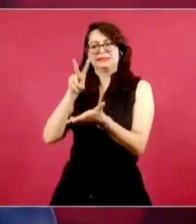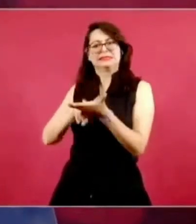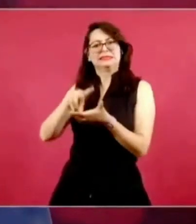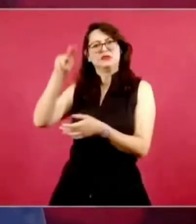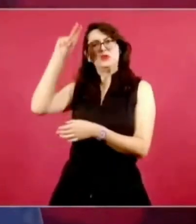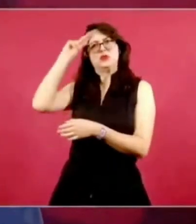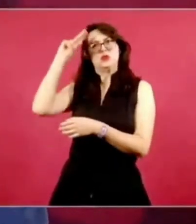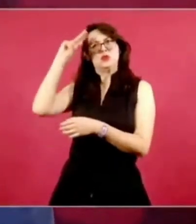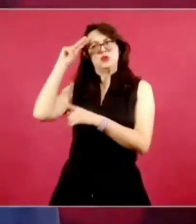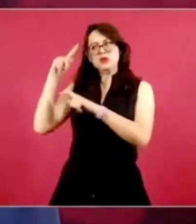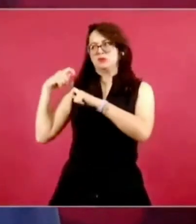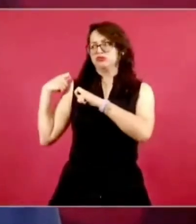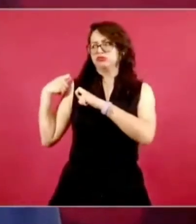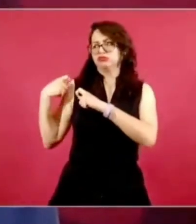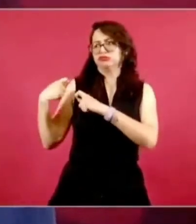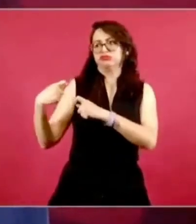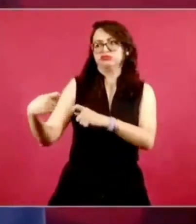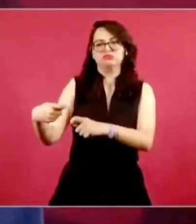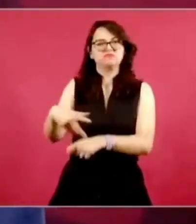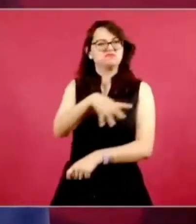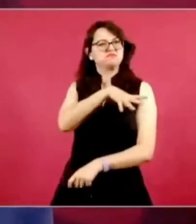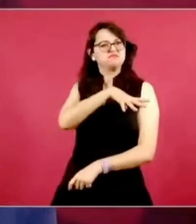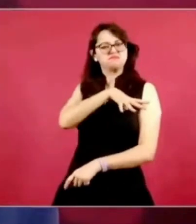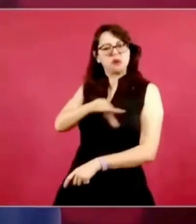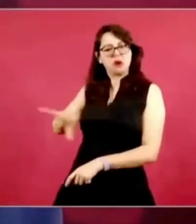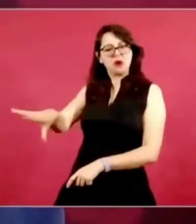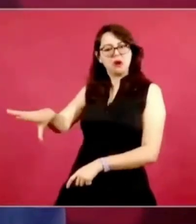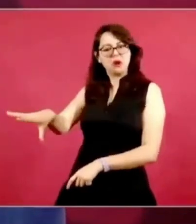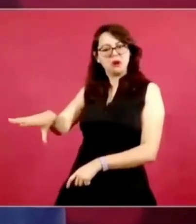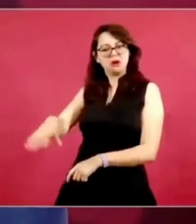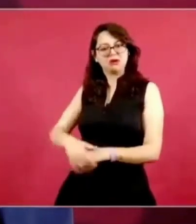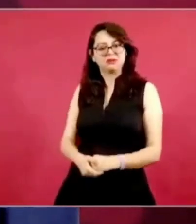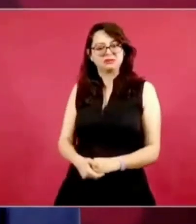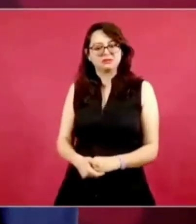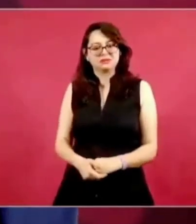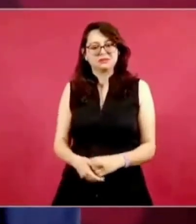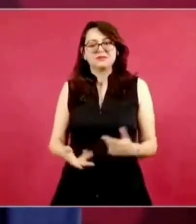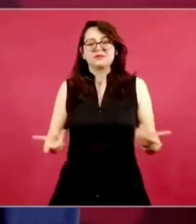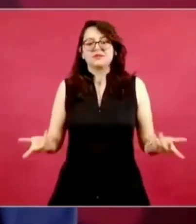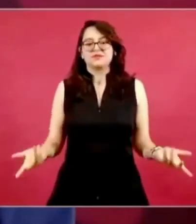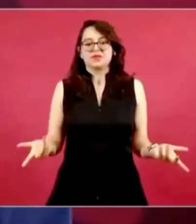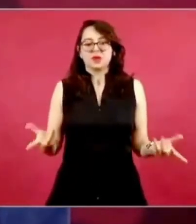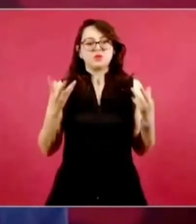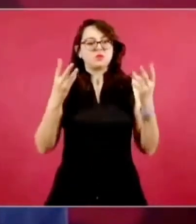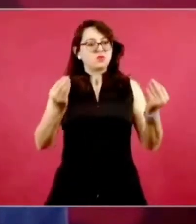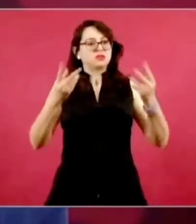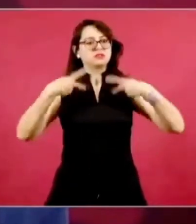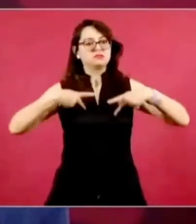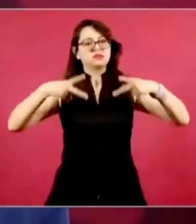Y como si la vida en México hubiese iniciado